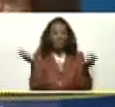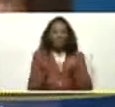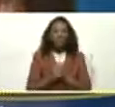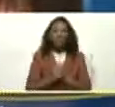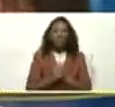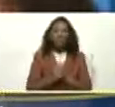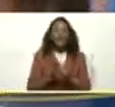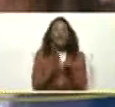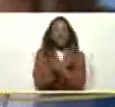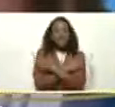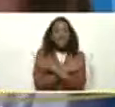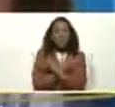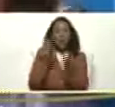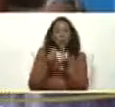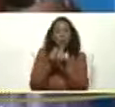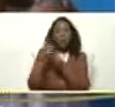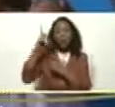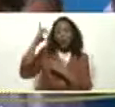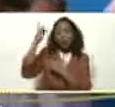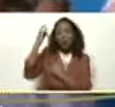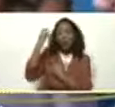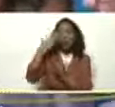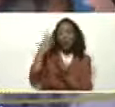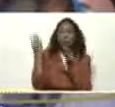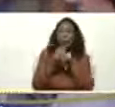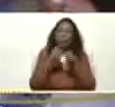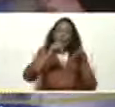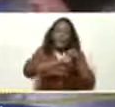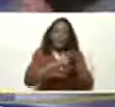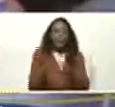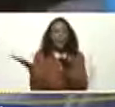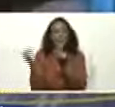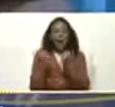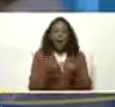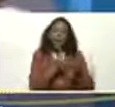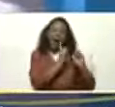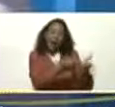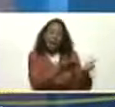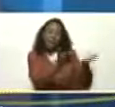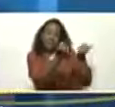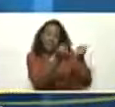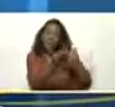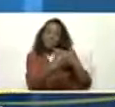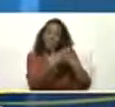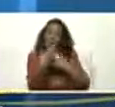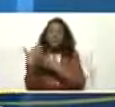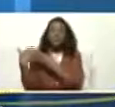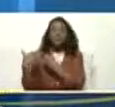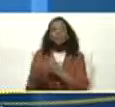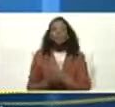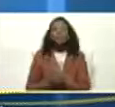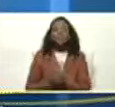bendiga foto contigo v y conita para